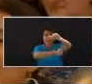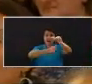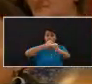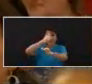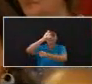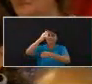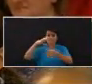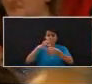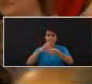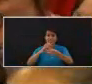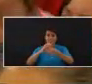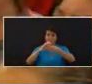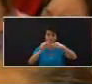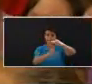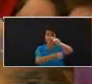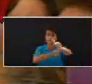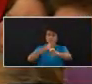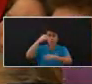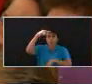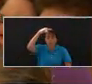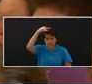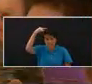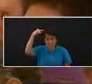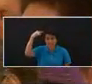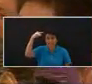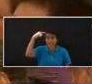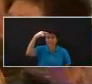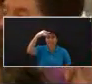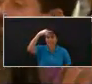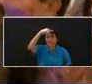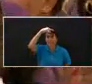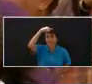sobre alas de